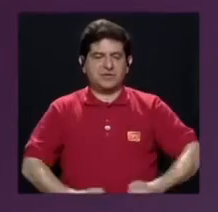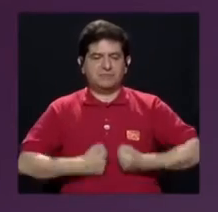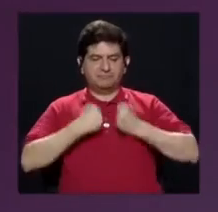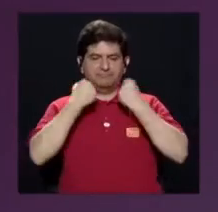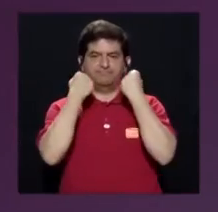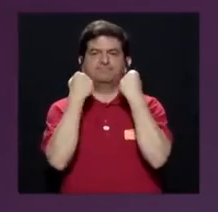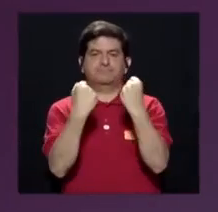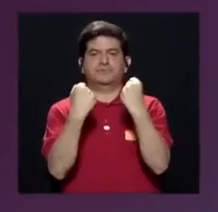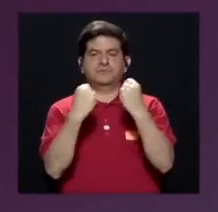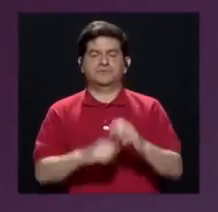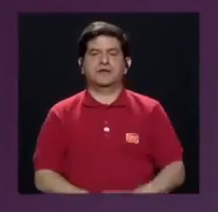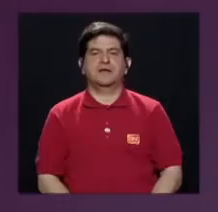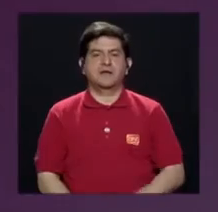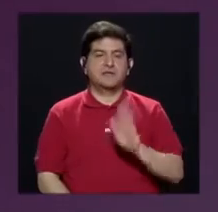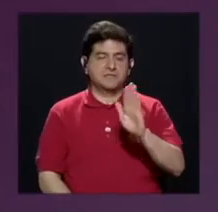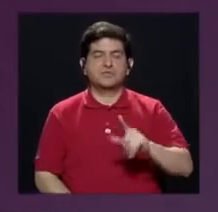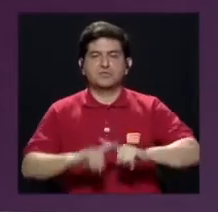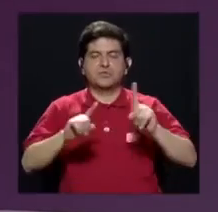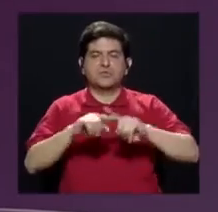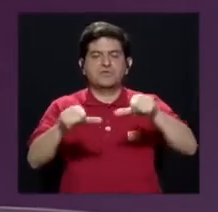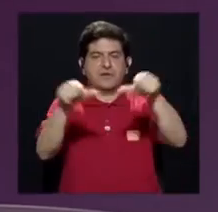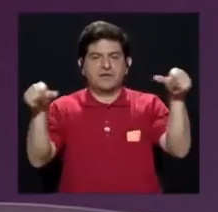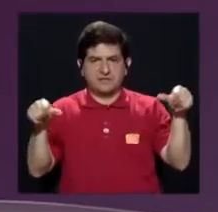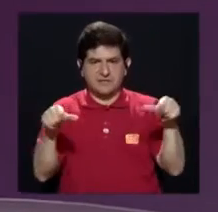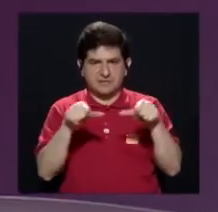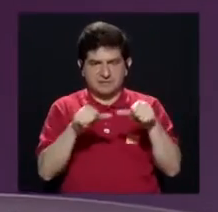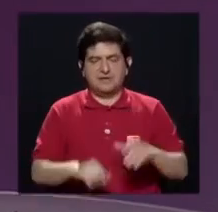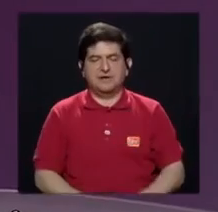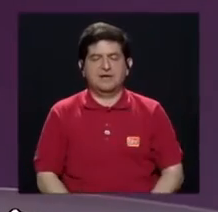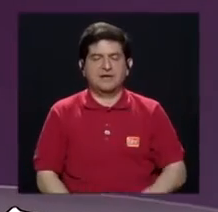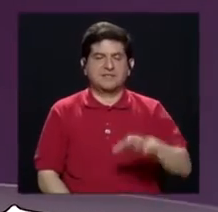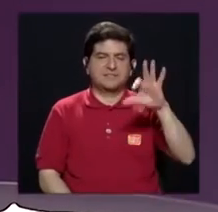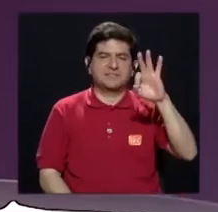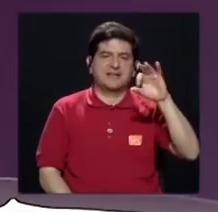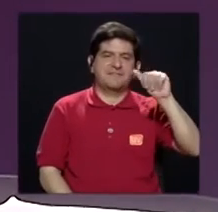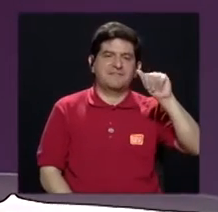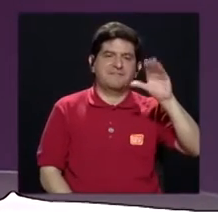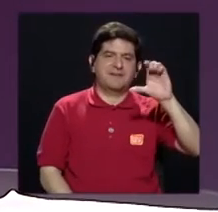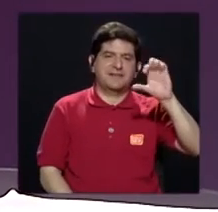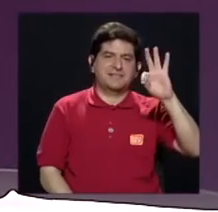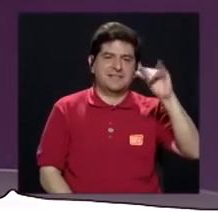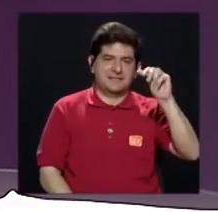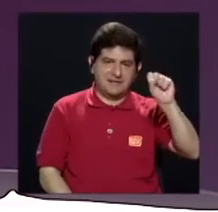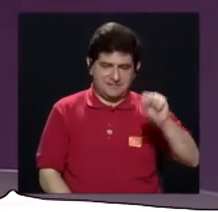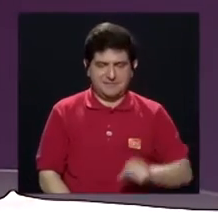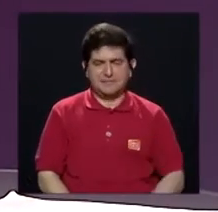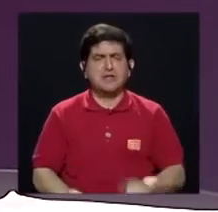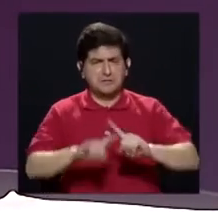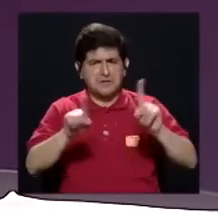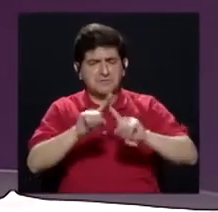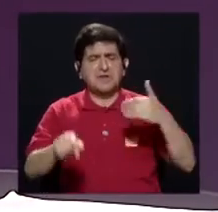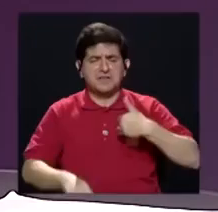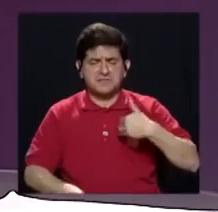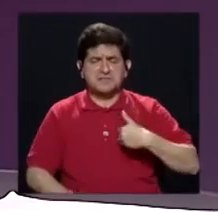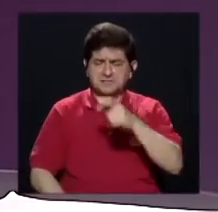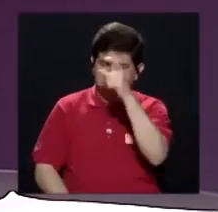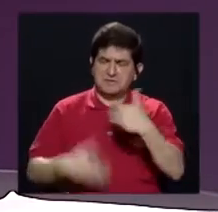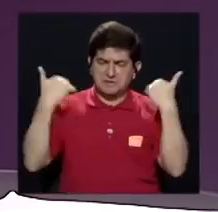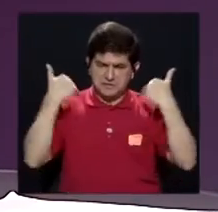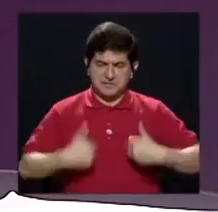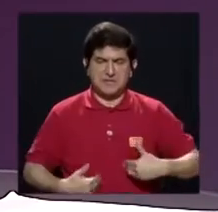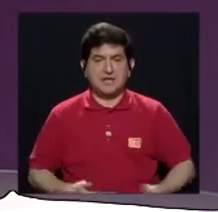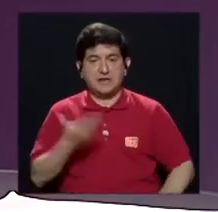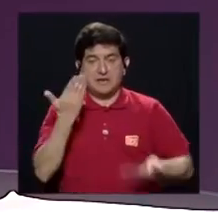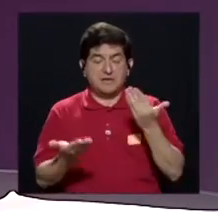fortalece sus facetas. Hablamos de facetas, tenemos varias facetas del ser humano, ¿no? Entran a jugar las facetas